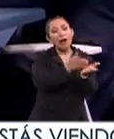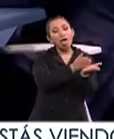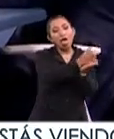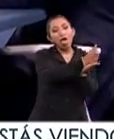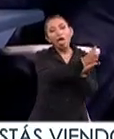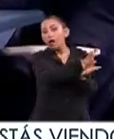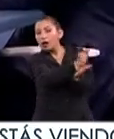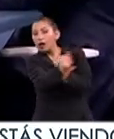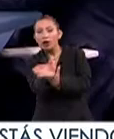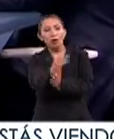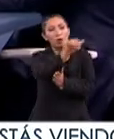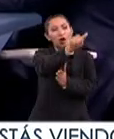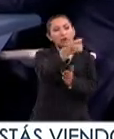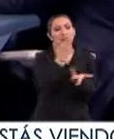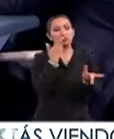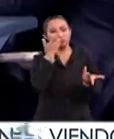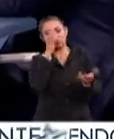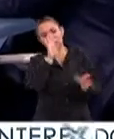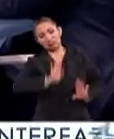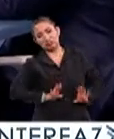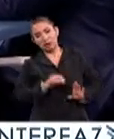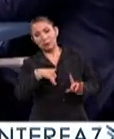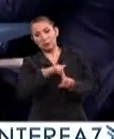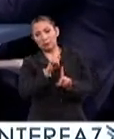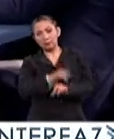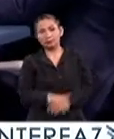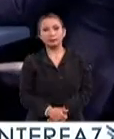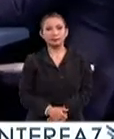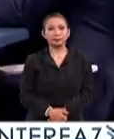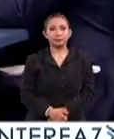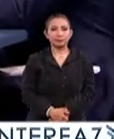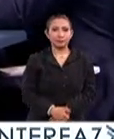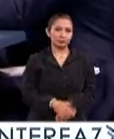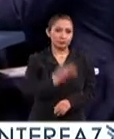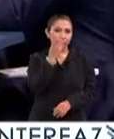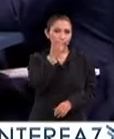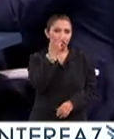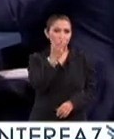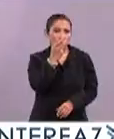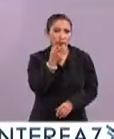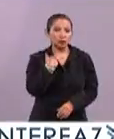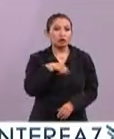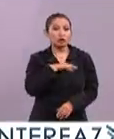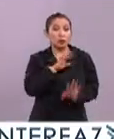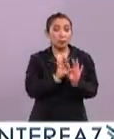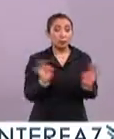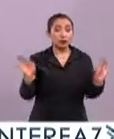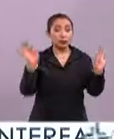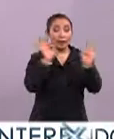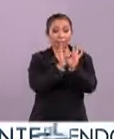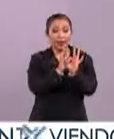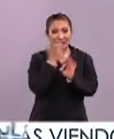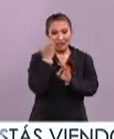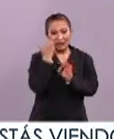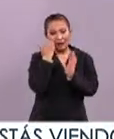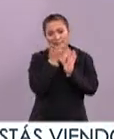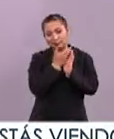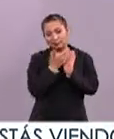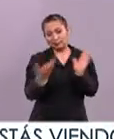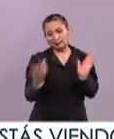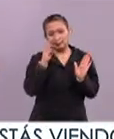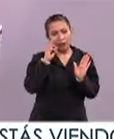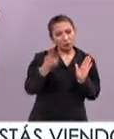no se confundan con otro tipo de perfiles de bullying? Bueno, pues precisamente, Anita, o sea, creo que lo más importante en estos tiempos que